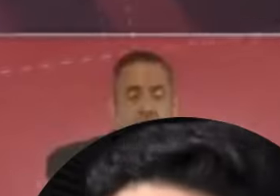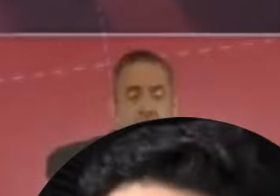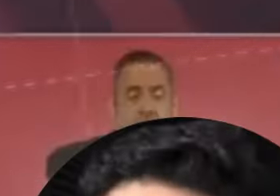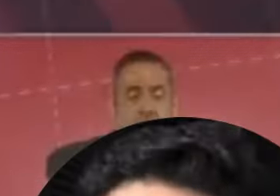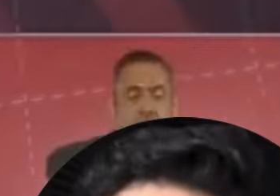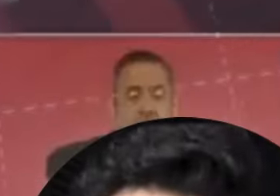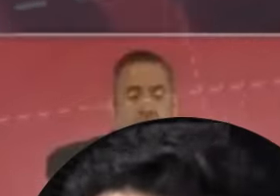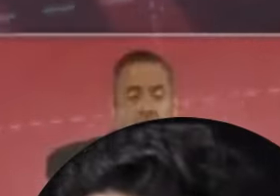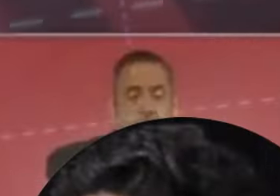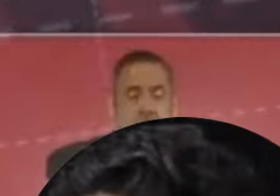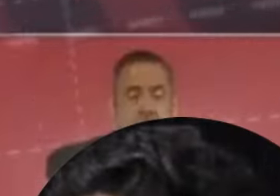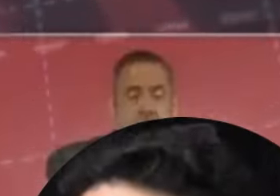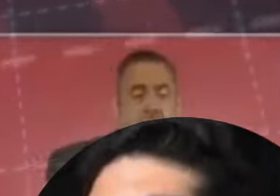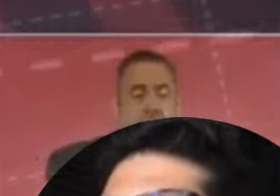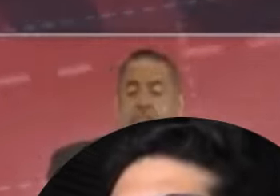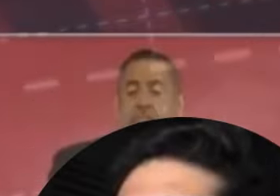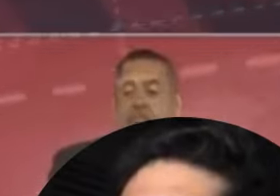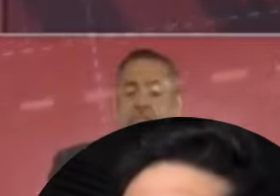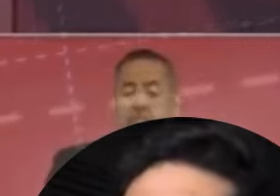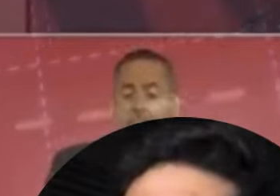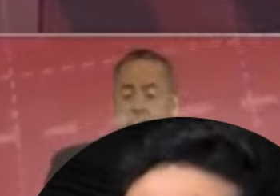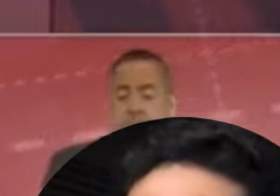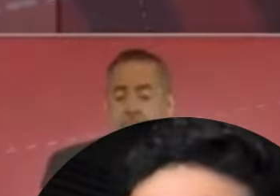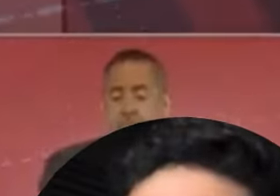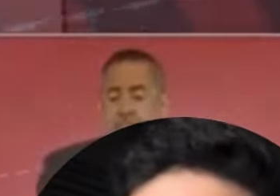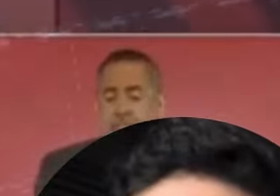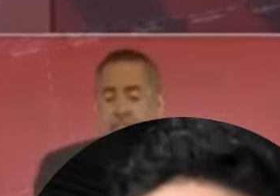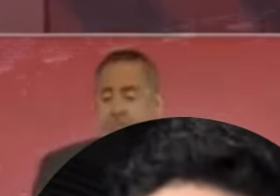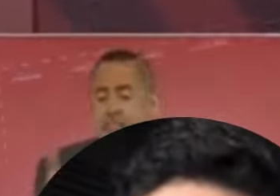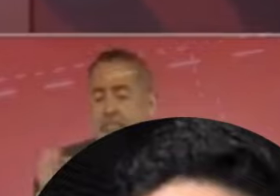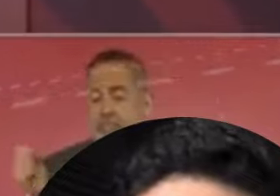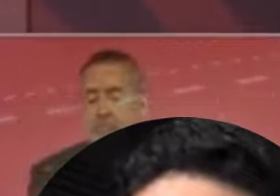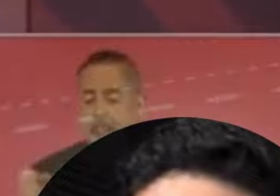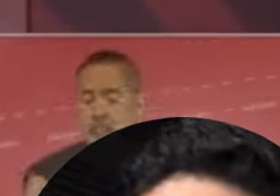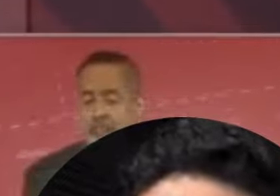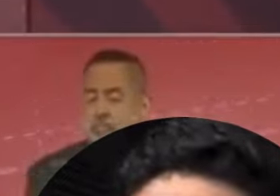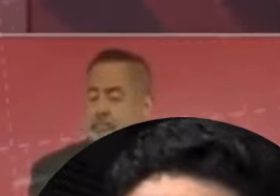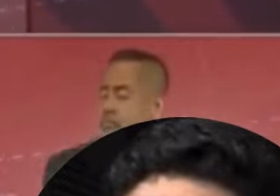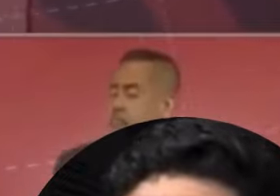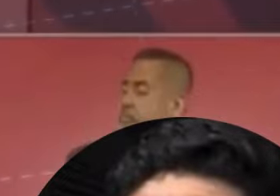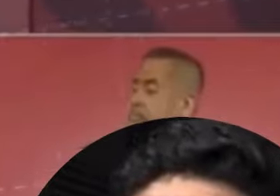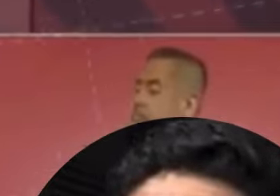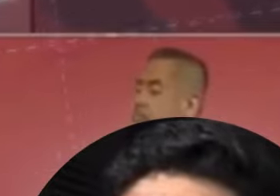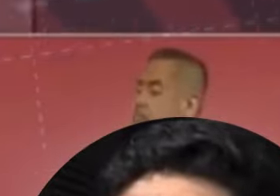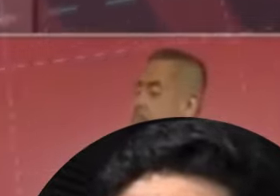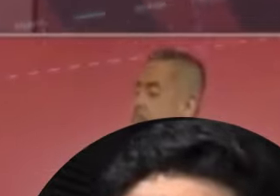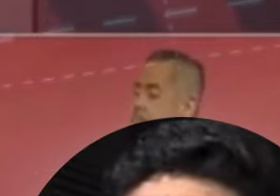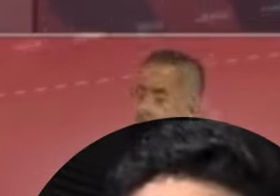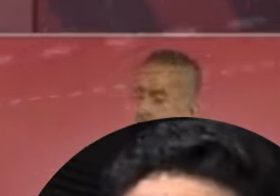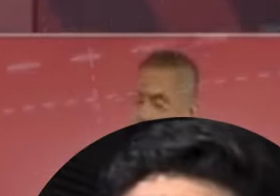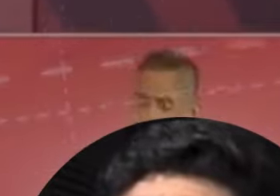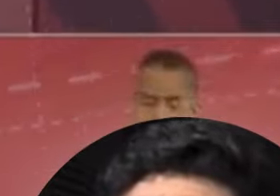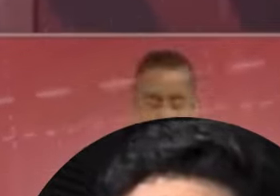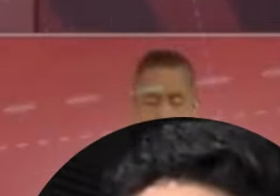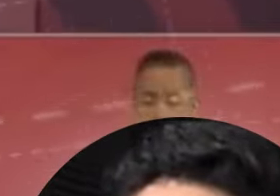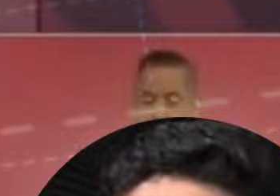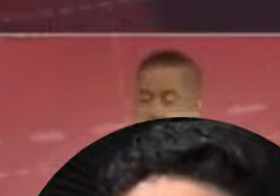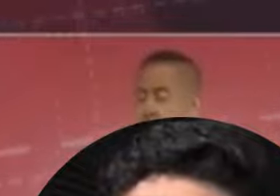grande y le ponemos ley con eh pensiones No